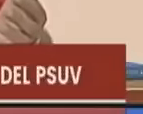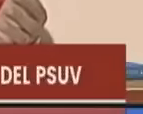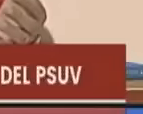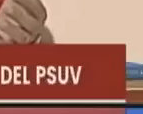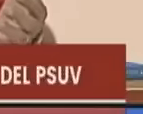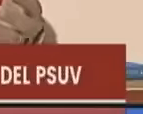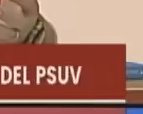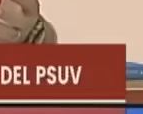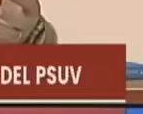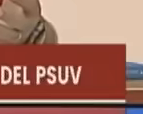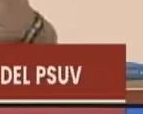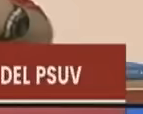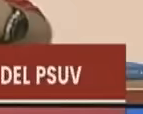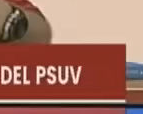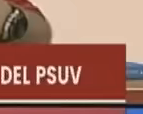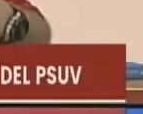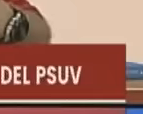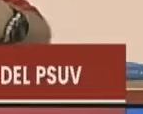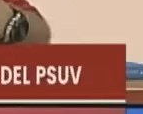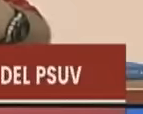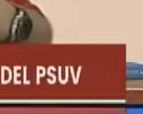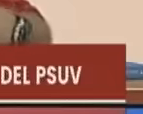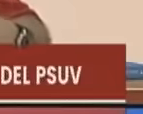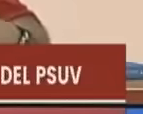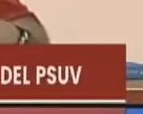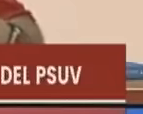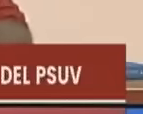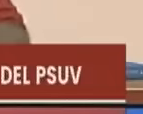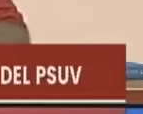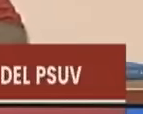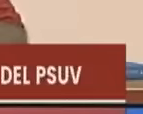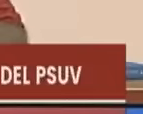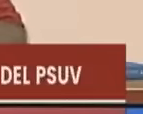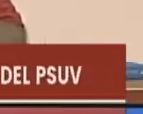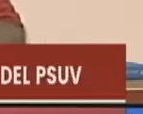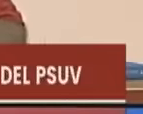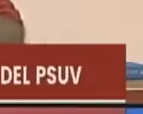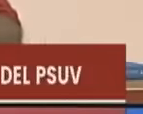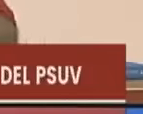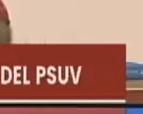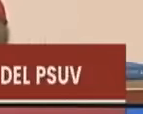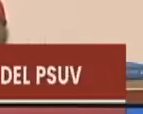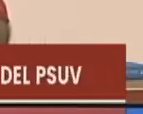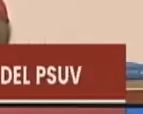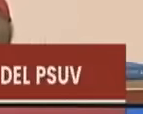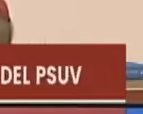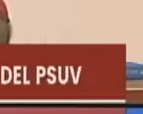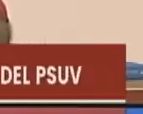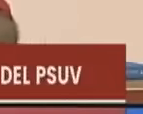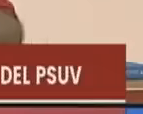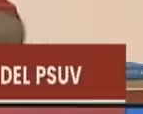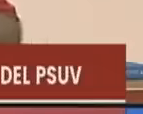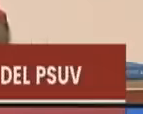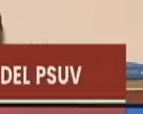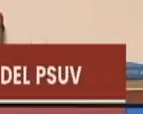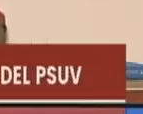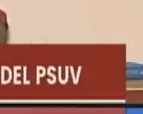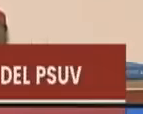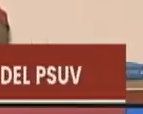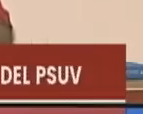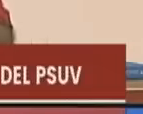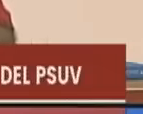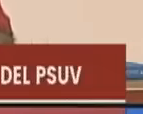papá en mi 1x10, y cuando lo fui a inscribir, mi papá estaba en otro. Ajá, dame el nombre de la persona, porque tú te